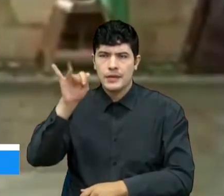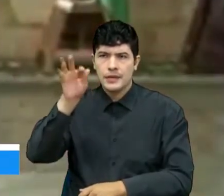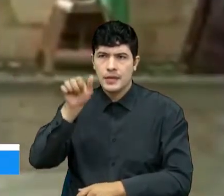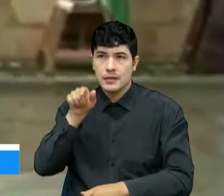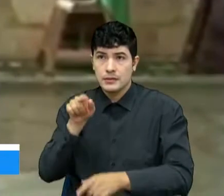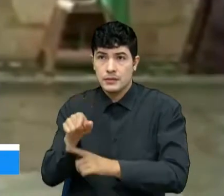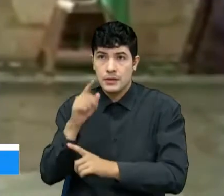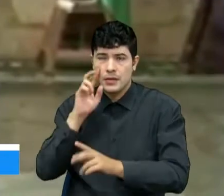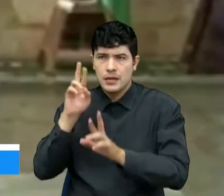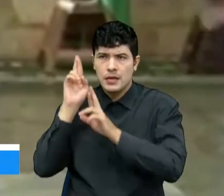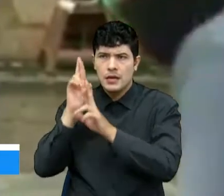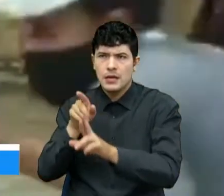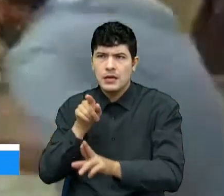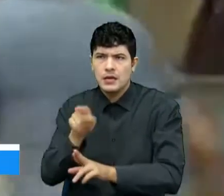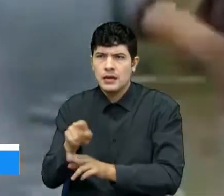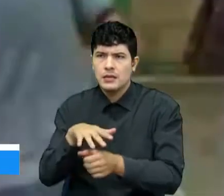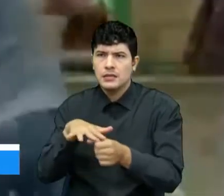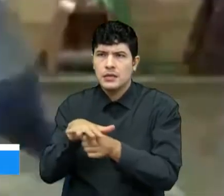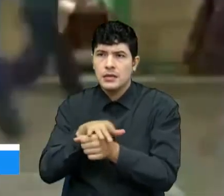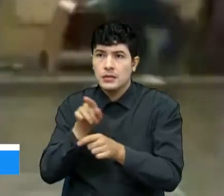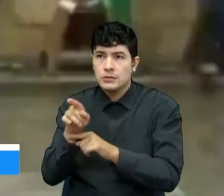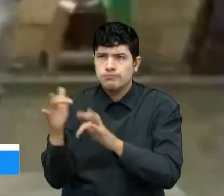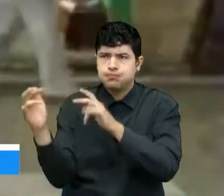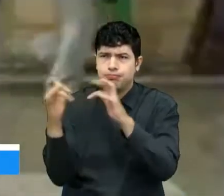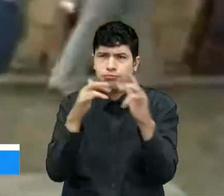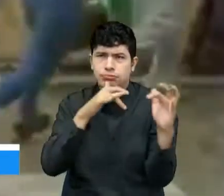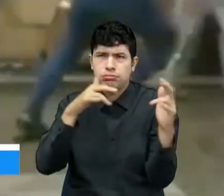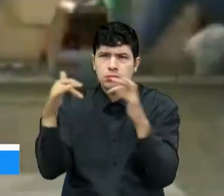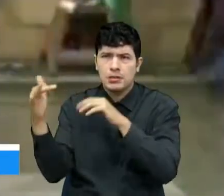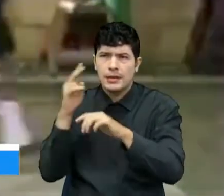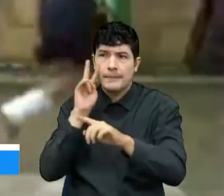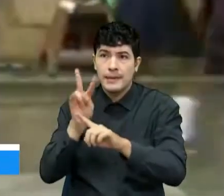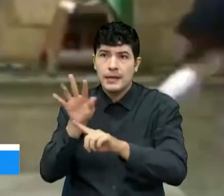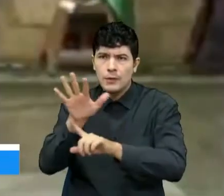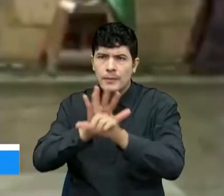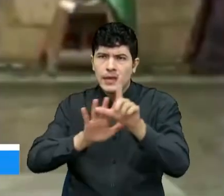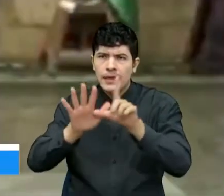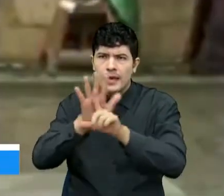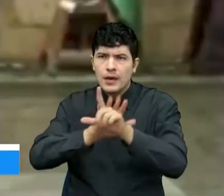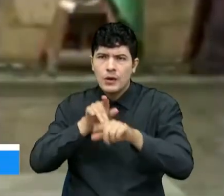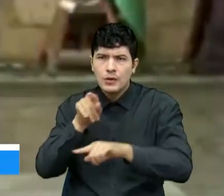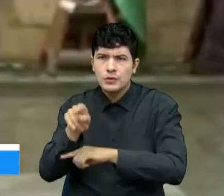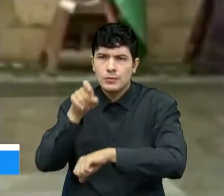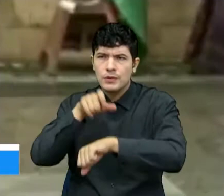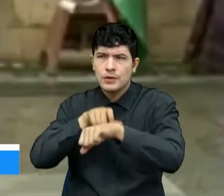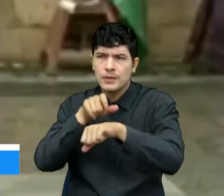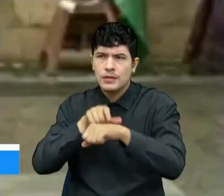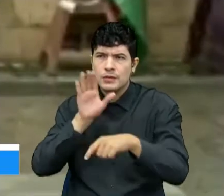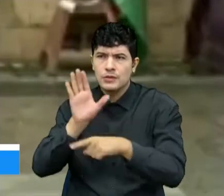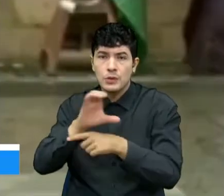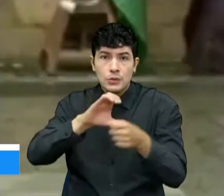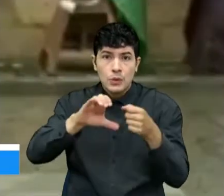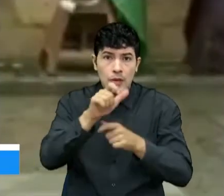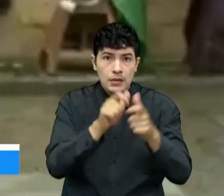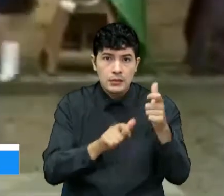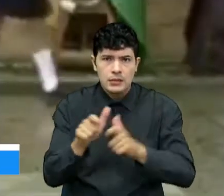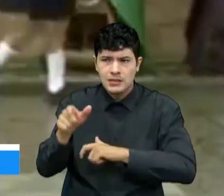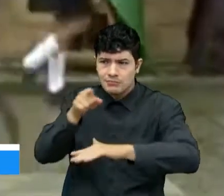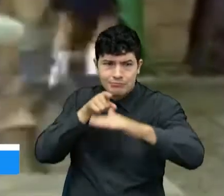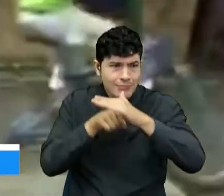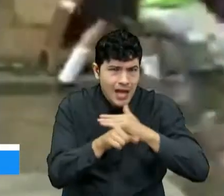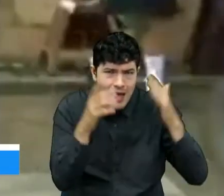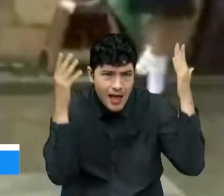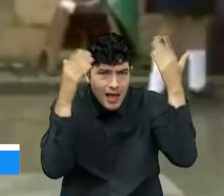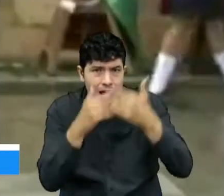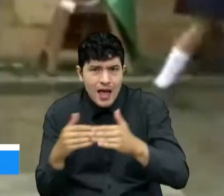del 7 de agosto se presentó un tiroteo. En el video queda registrado entonces el momento en el que la ciudadanía sale huyendo